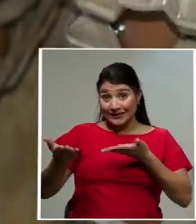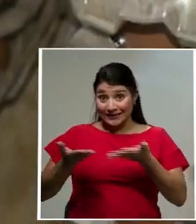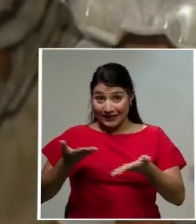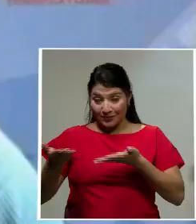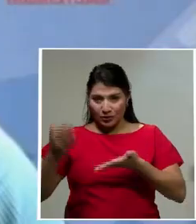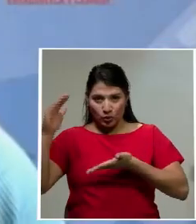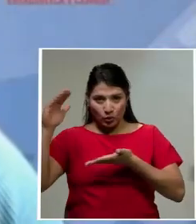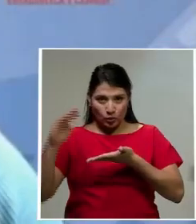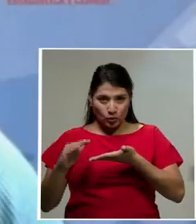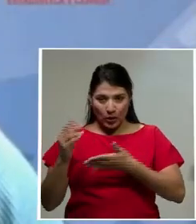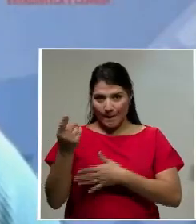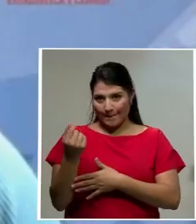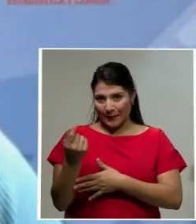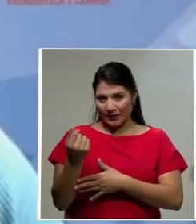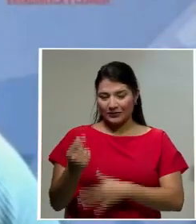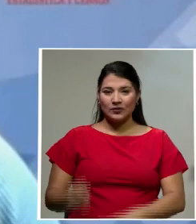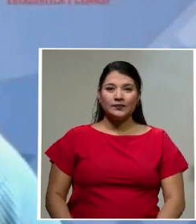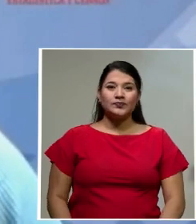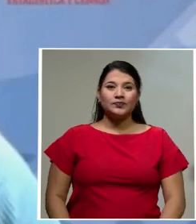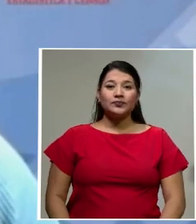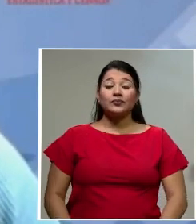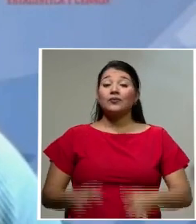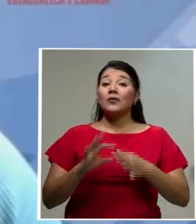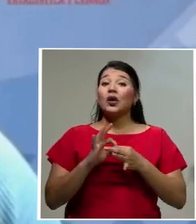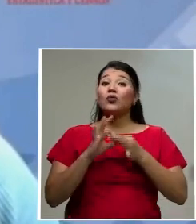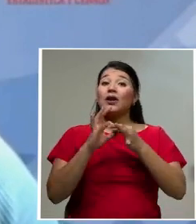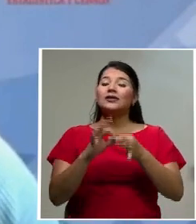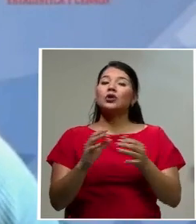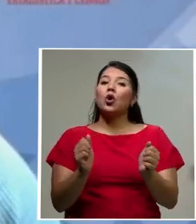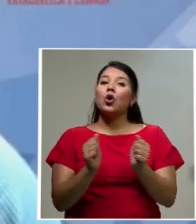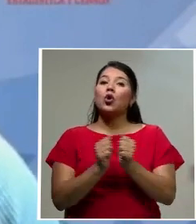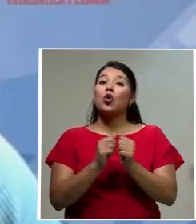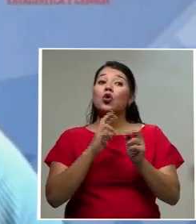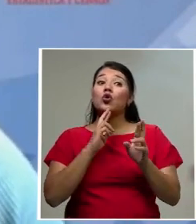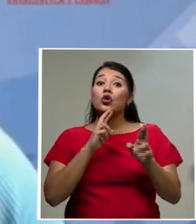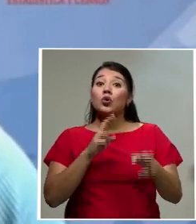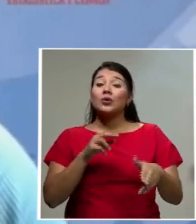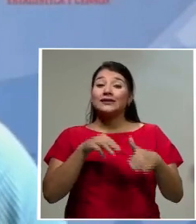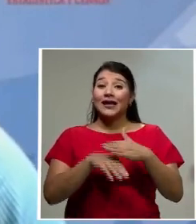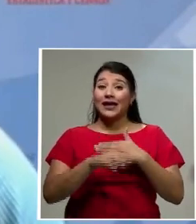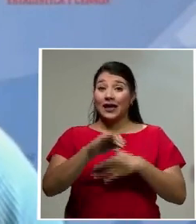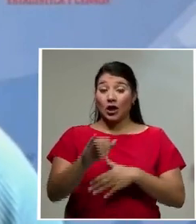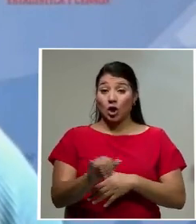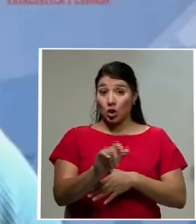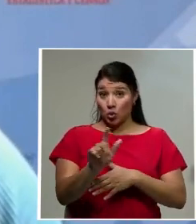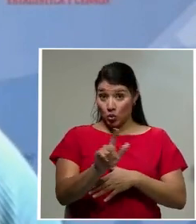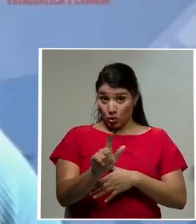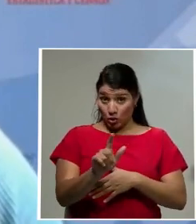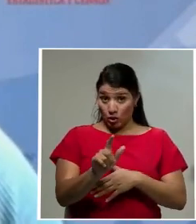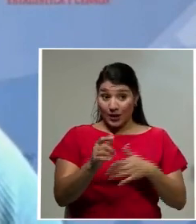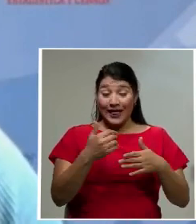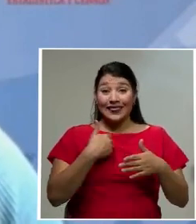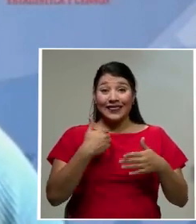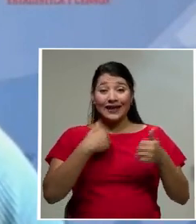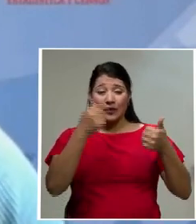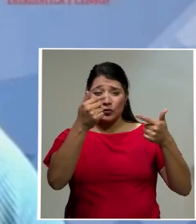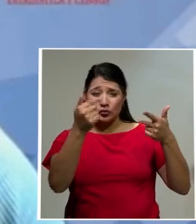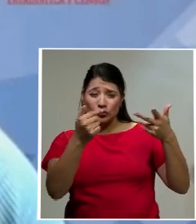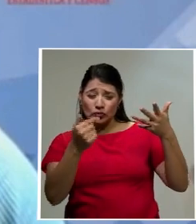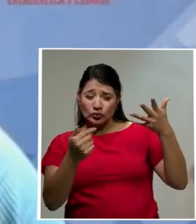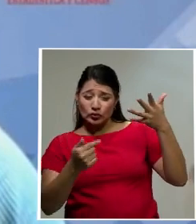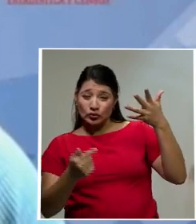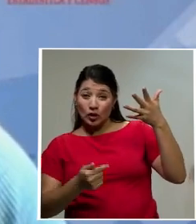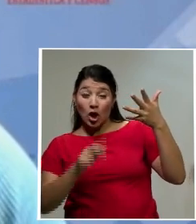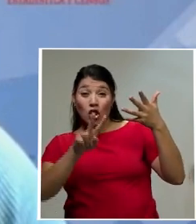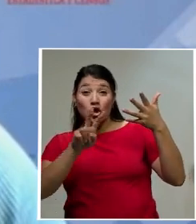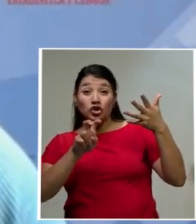su precio. En cuanto a los resultados de julio, de los 289 bienes y